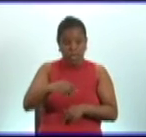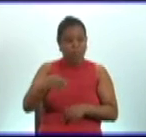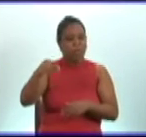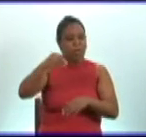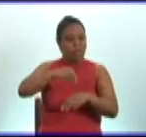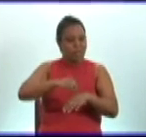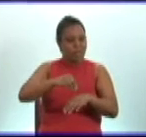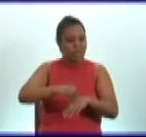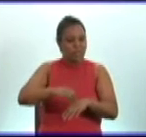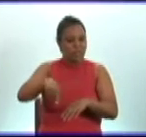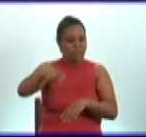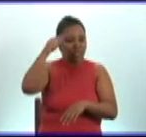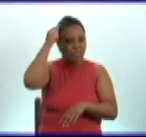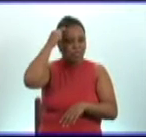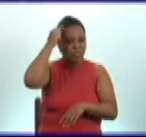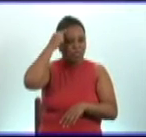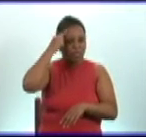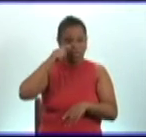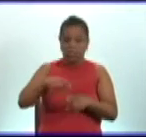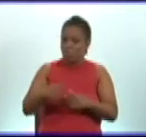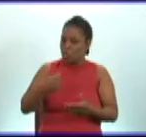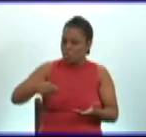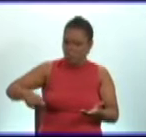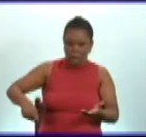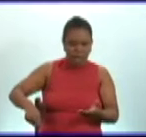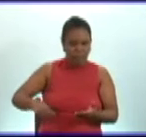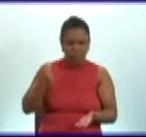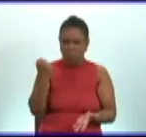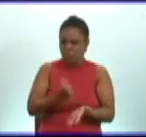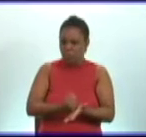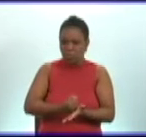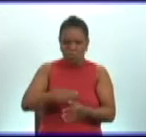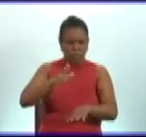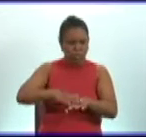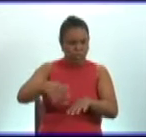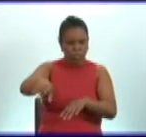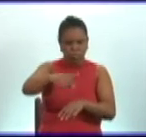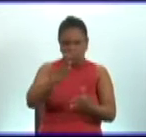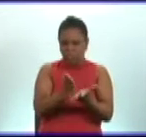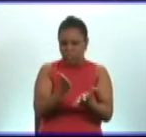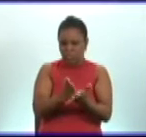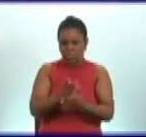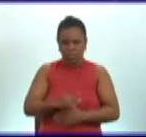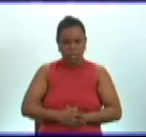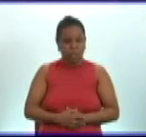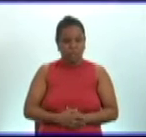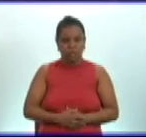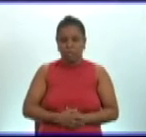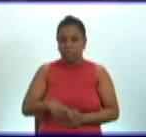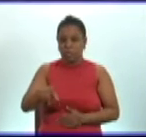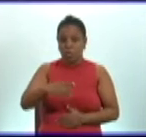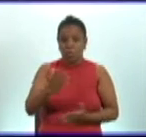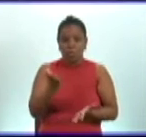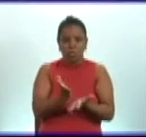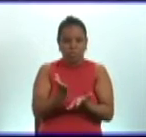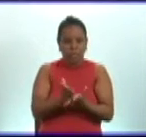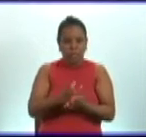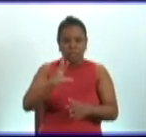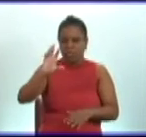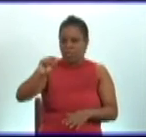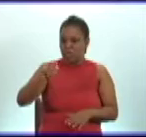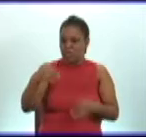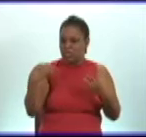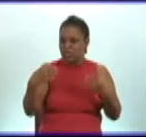conciencias. Pero no voy a firmar un documento que culpe a esos muchachos. Un documento que va a poner en evidencia nuestra cobardía.